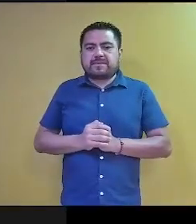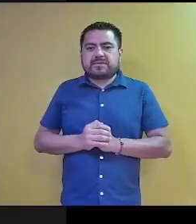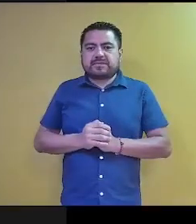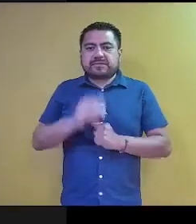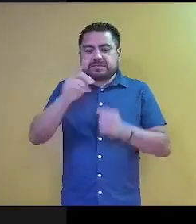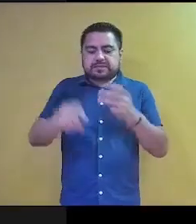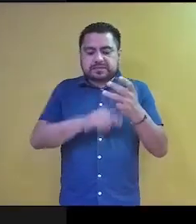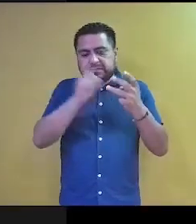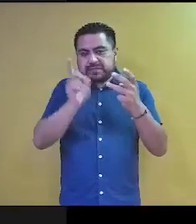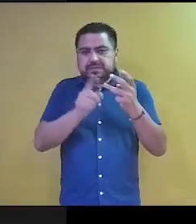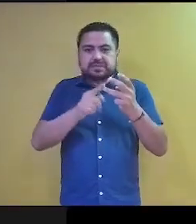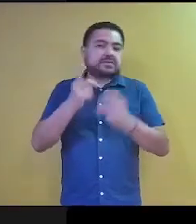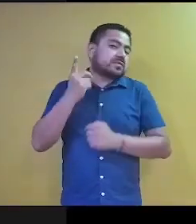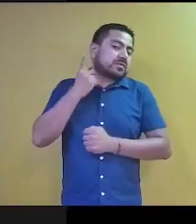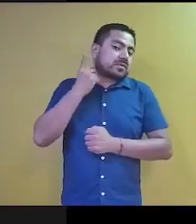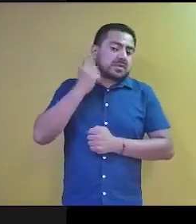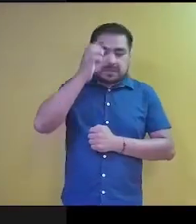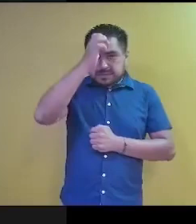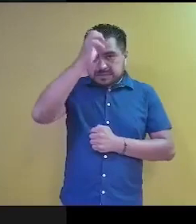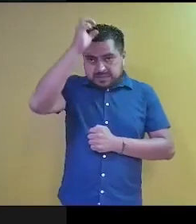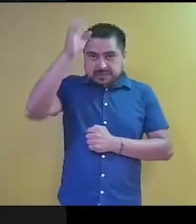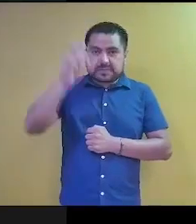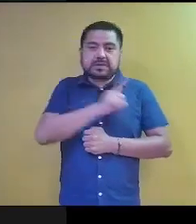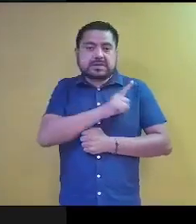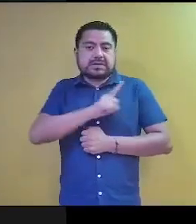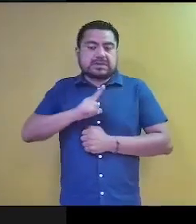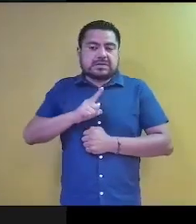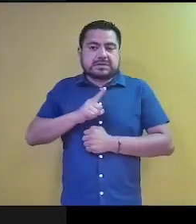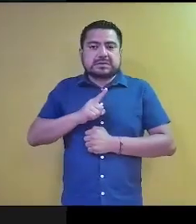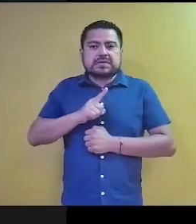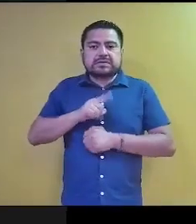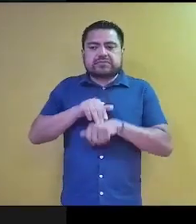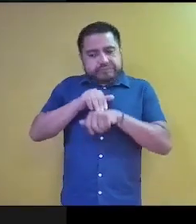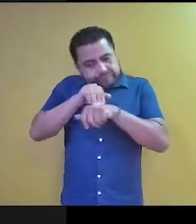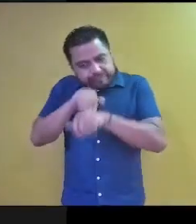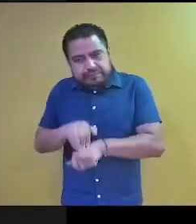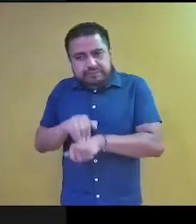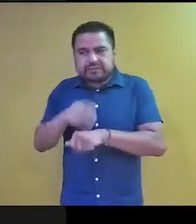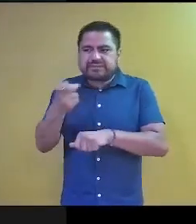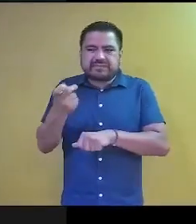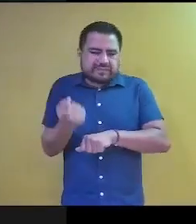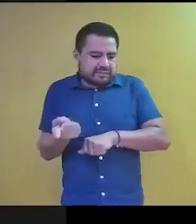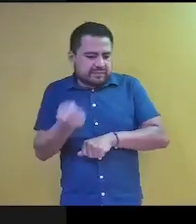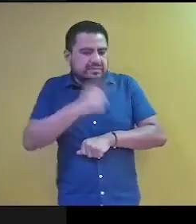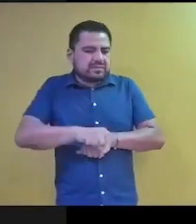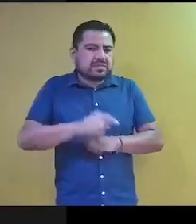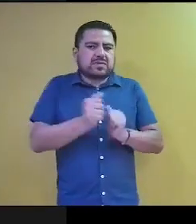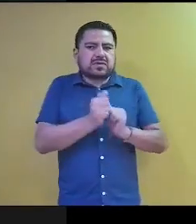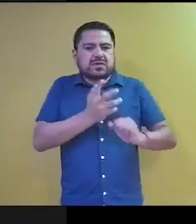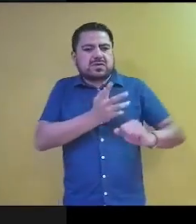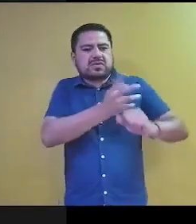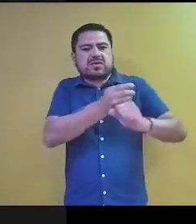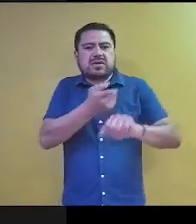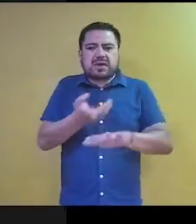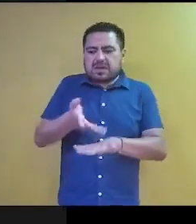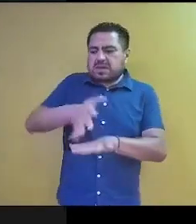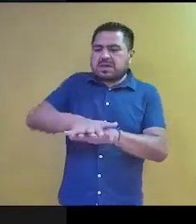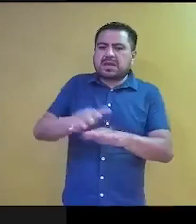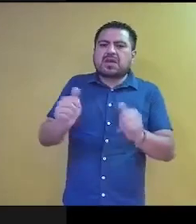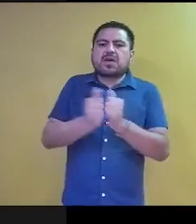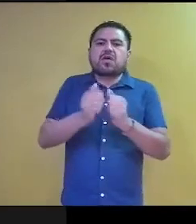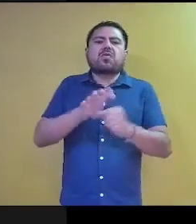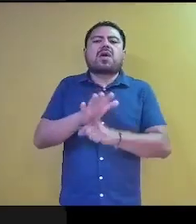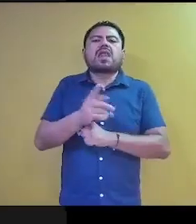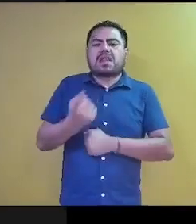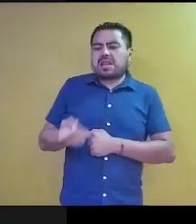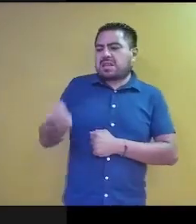Tercero, el diputado Alfredo Sánchez Esquivel deberá acatar los efectos de esta sentencia relativo a las medidas de reparación integral en los términos que se